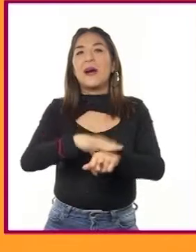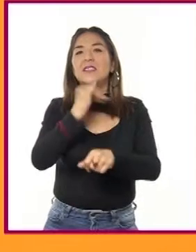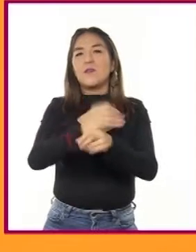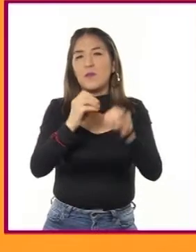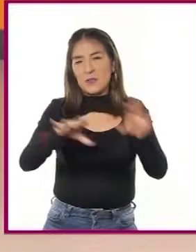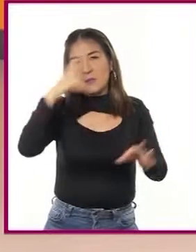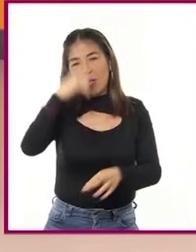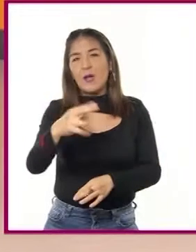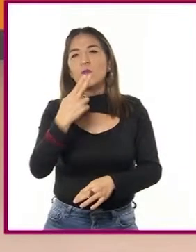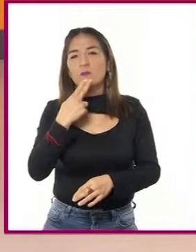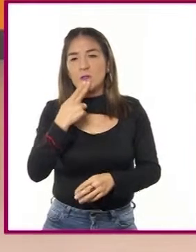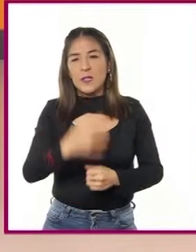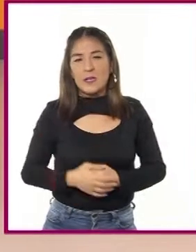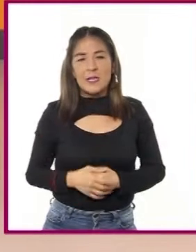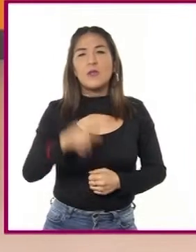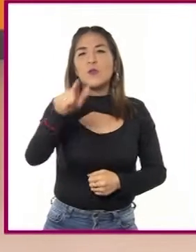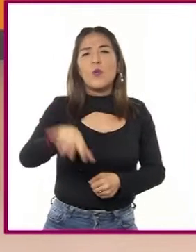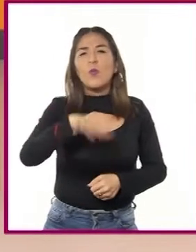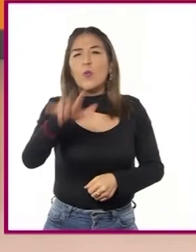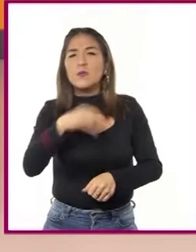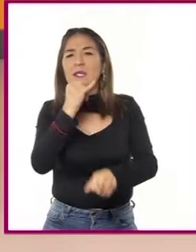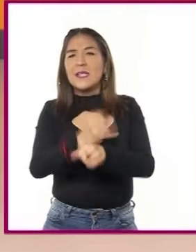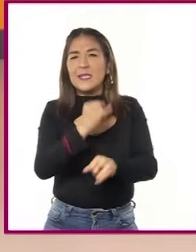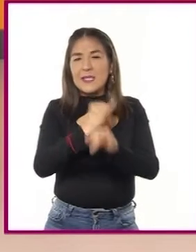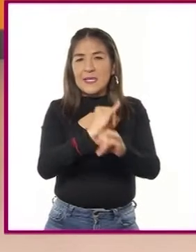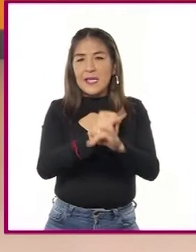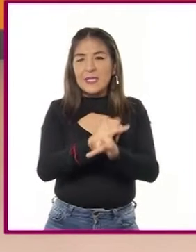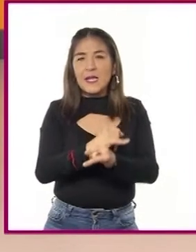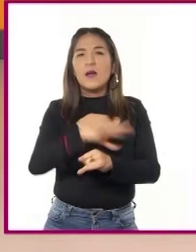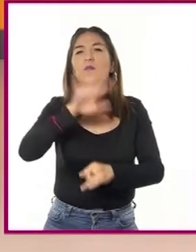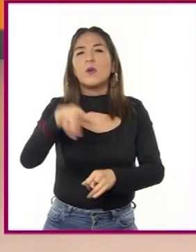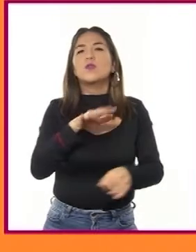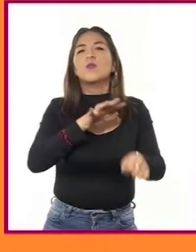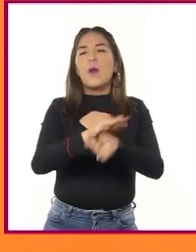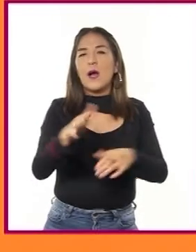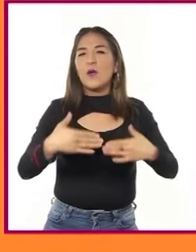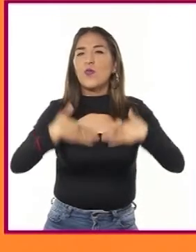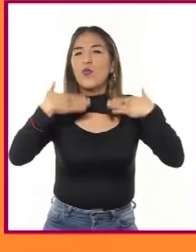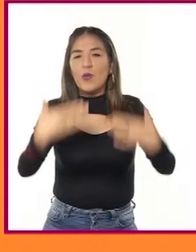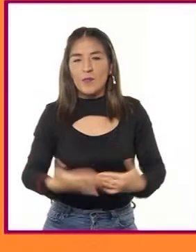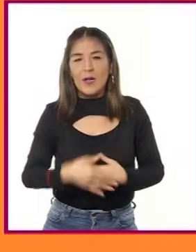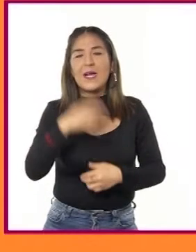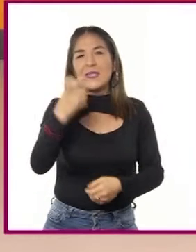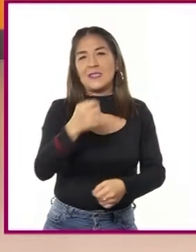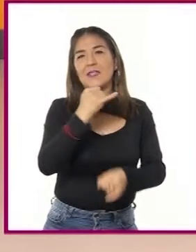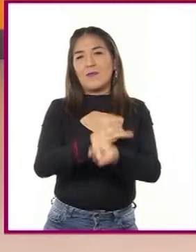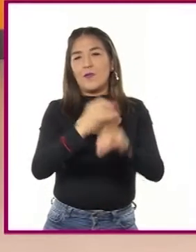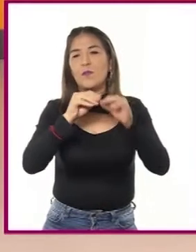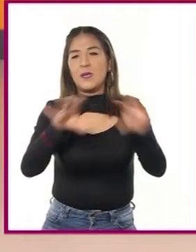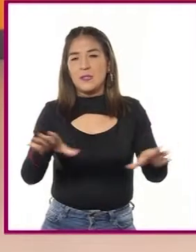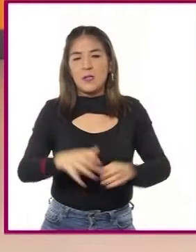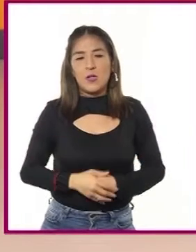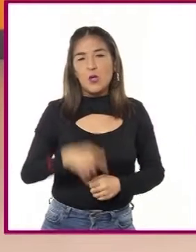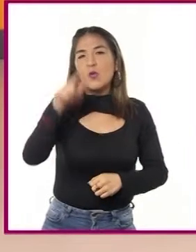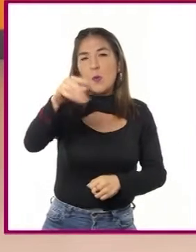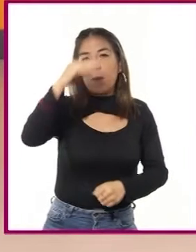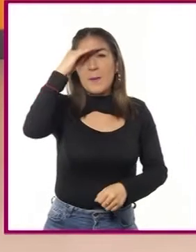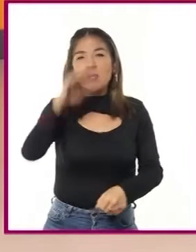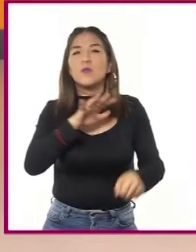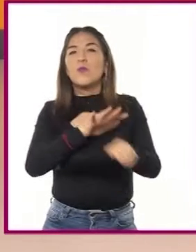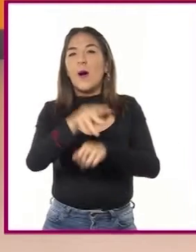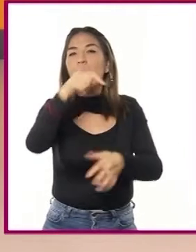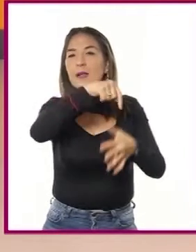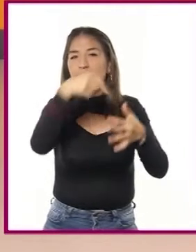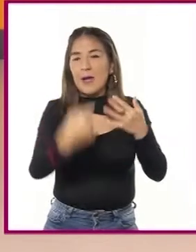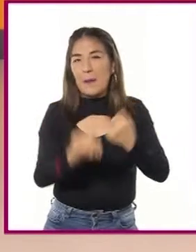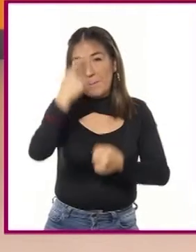utilidad. Buscando en Internet encontramos en sitios confiables la siguiente información, pensando en los requerimientos